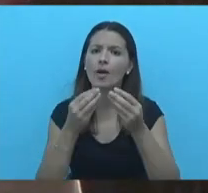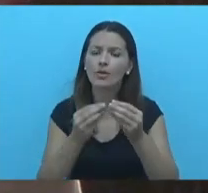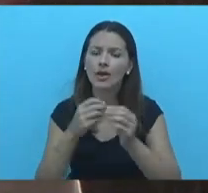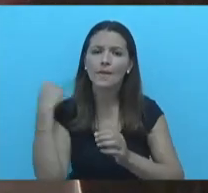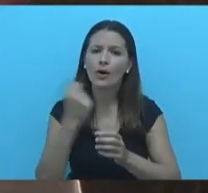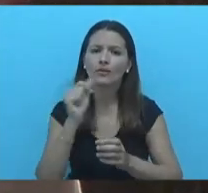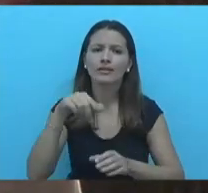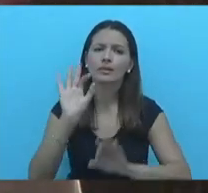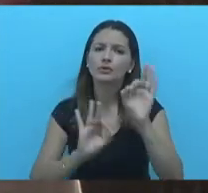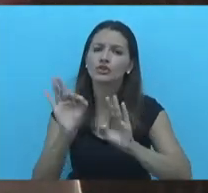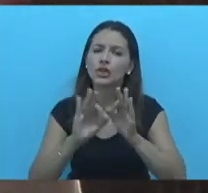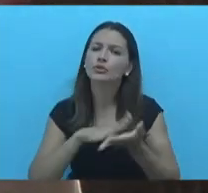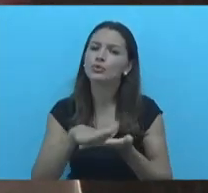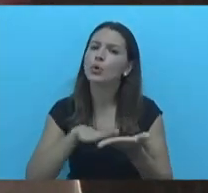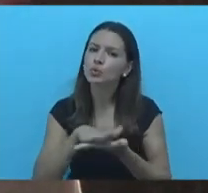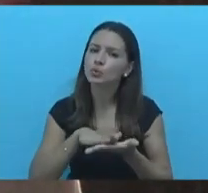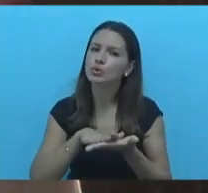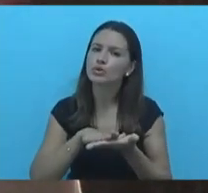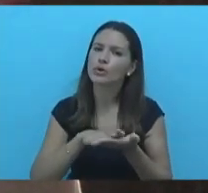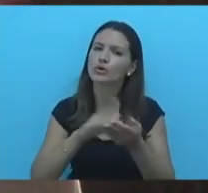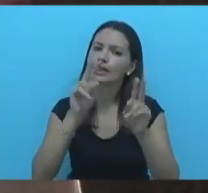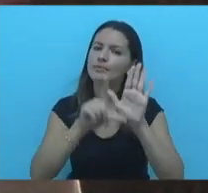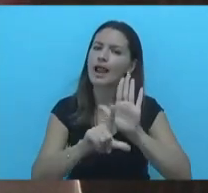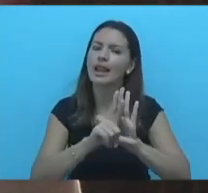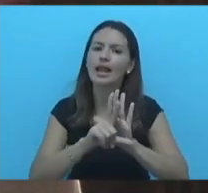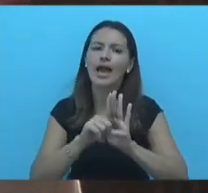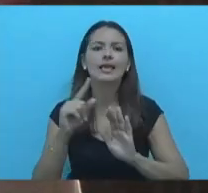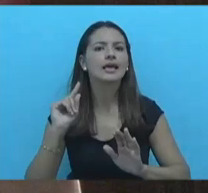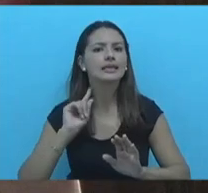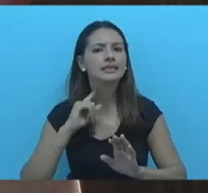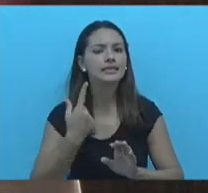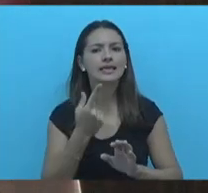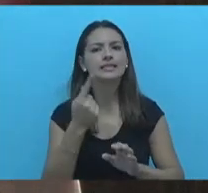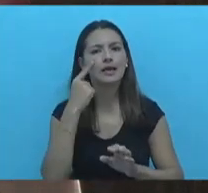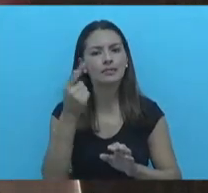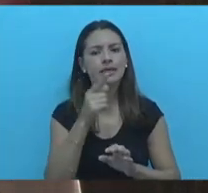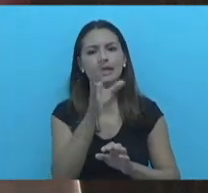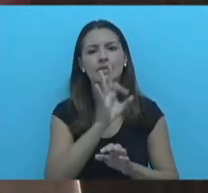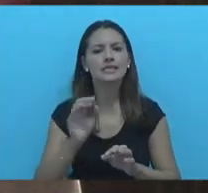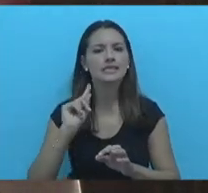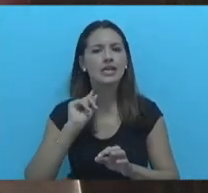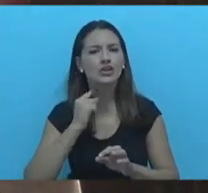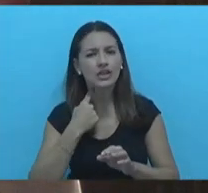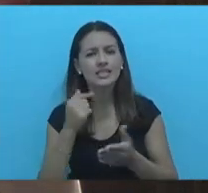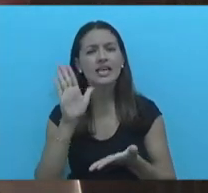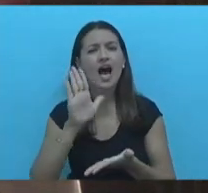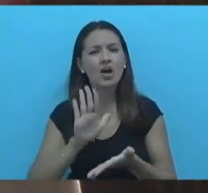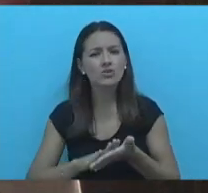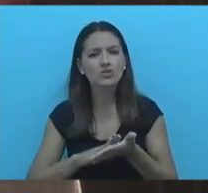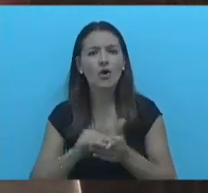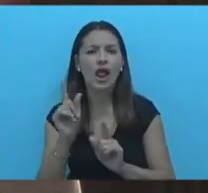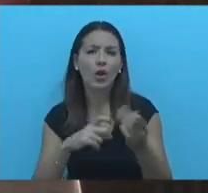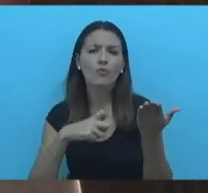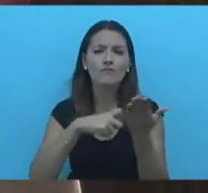que vendría a resolver un vacío de la ley 13.013 en relación a las licencias de los fiscales cuando se exceden